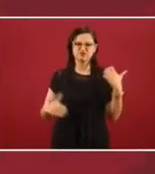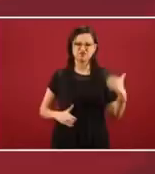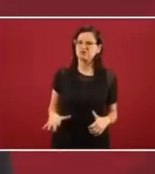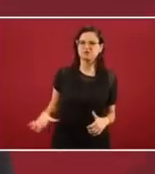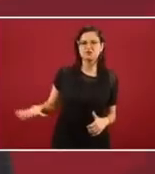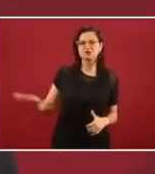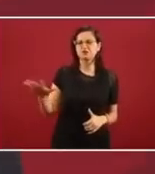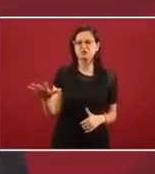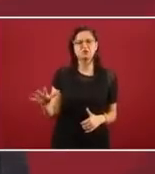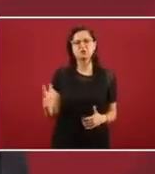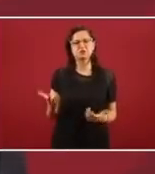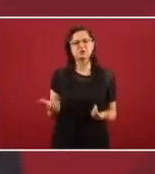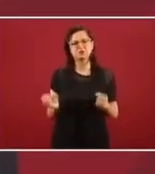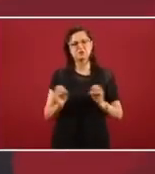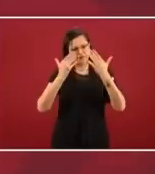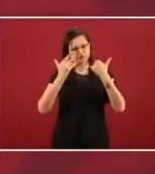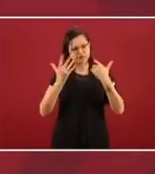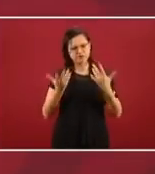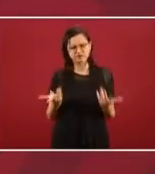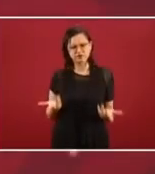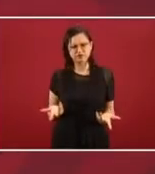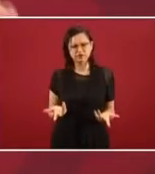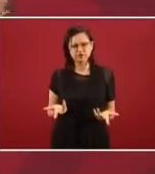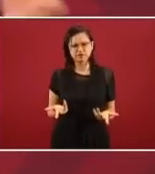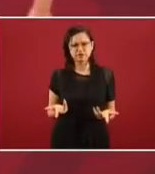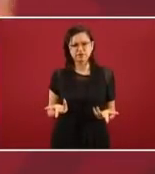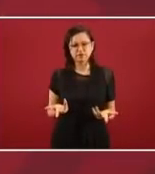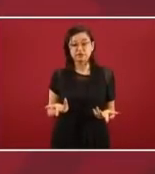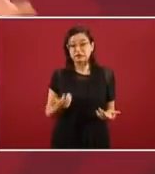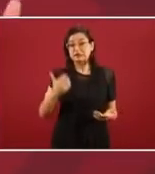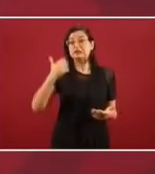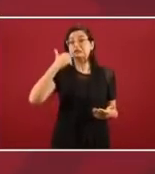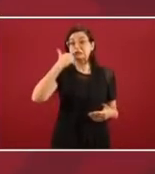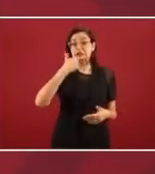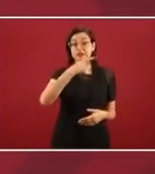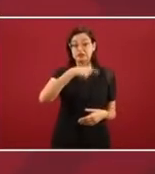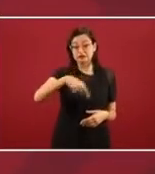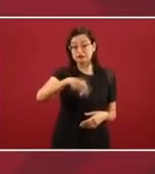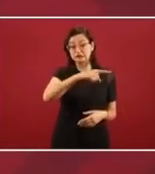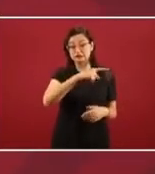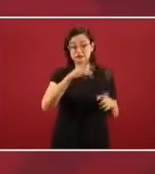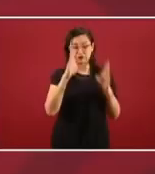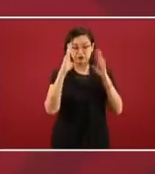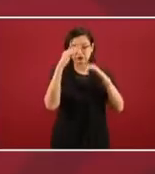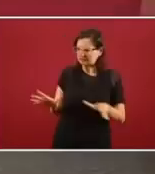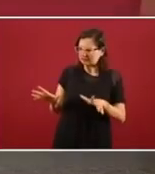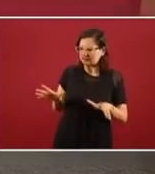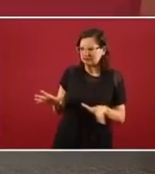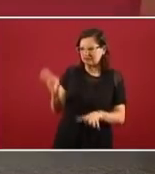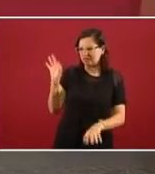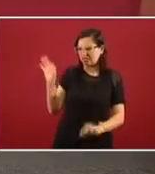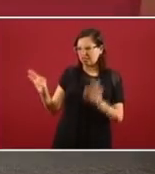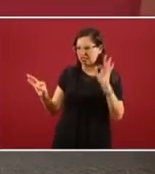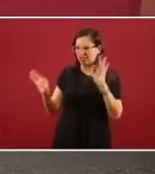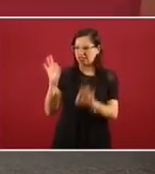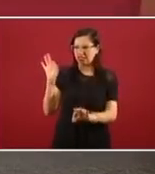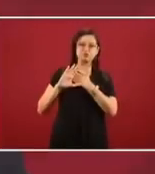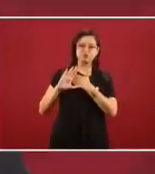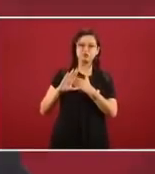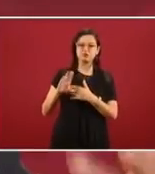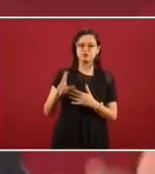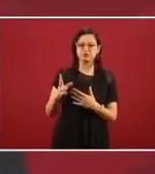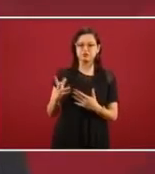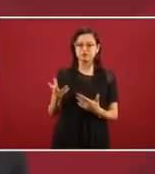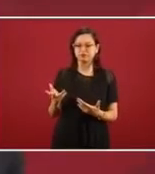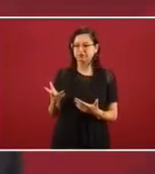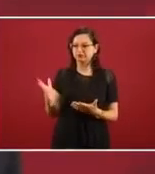social, no existe eso. Aunque han querido los conservadores alentar